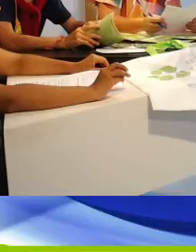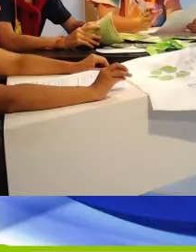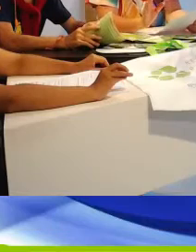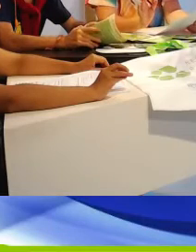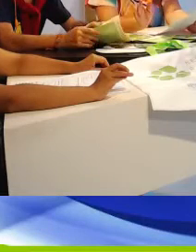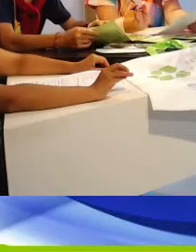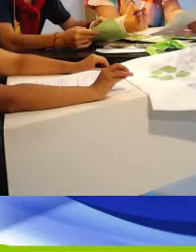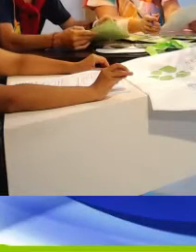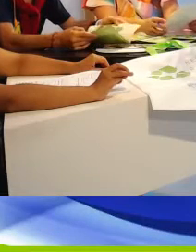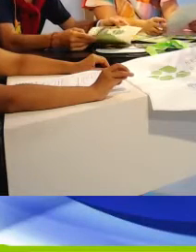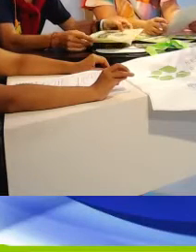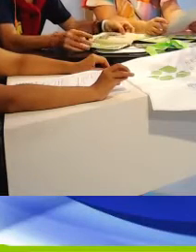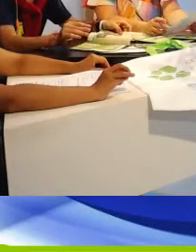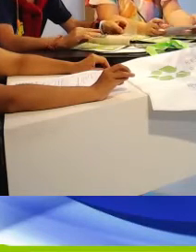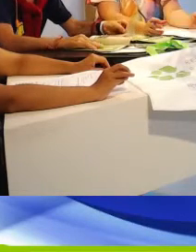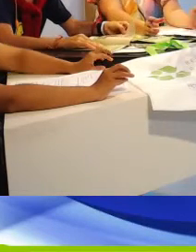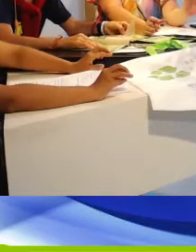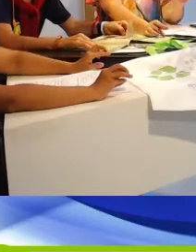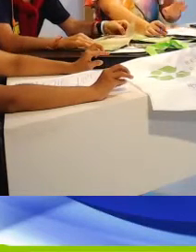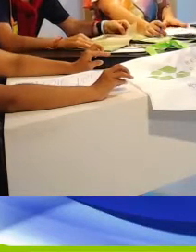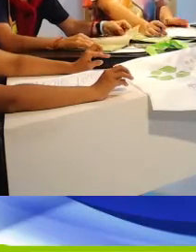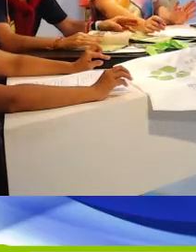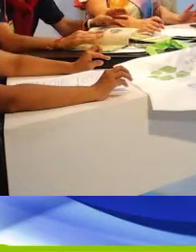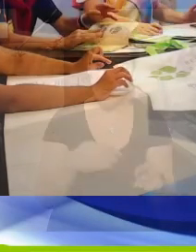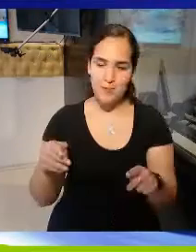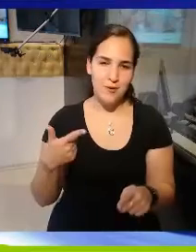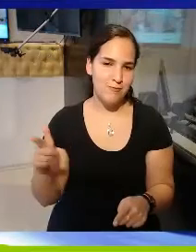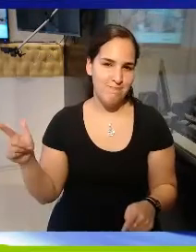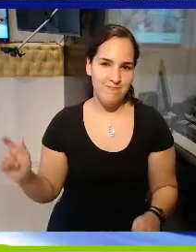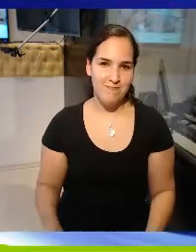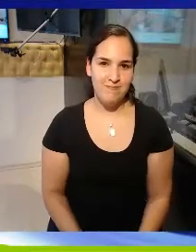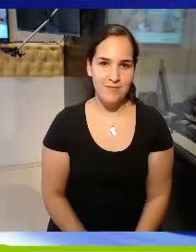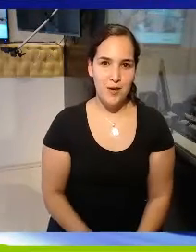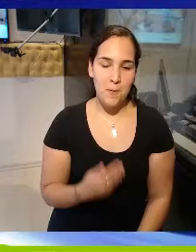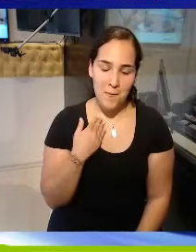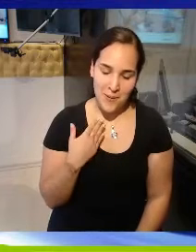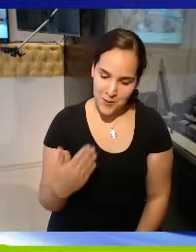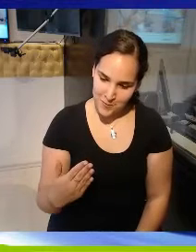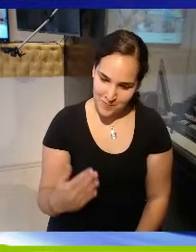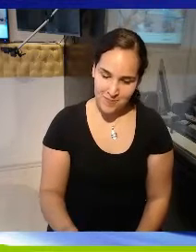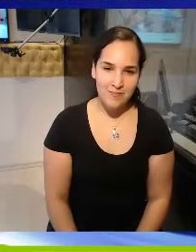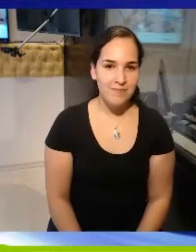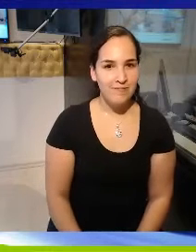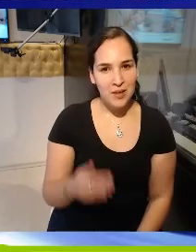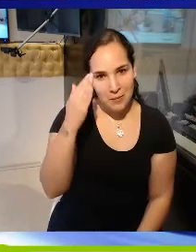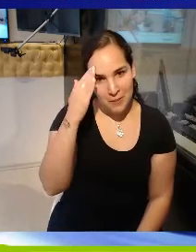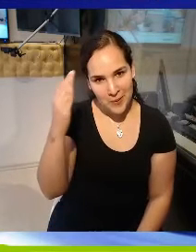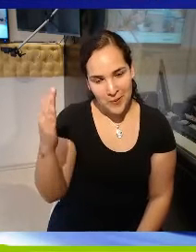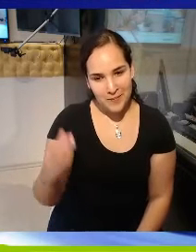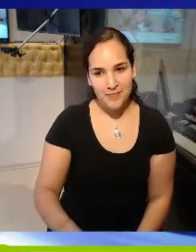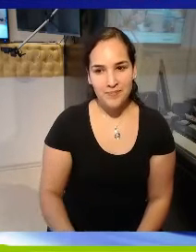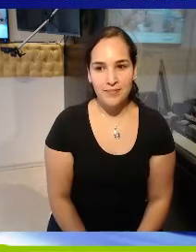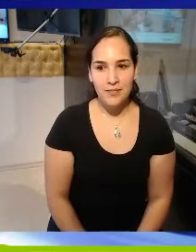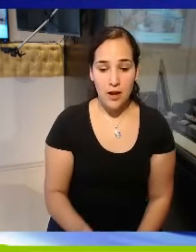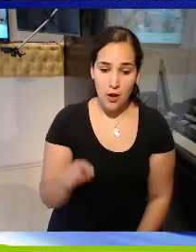Tauro. No, pero no me cambie de tema, querido. Estamos hablando de Del Potro. Y también, perdóneme. Escúcheme, ¿vamos a hablar un poco de